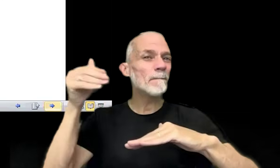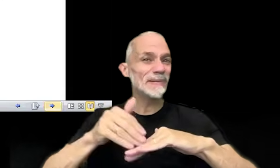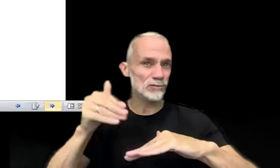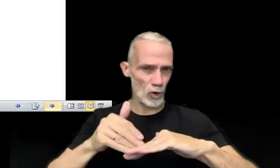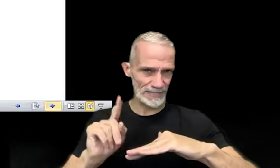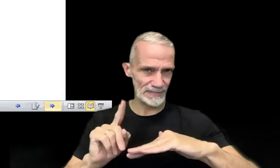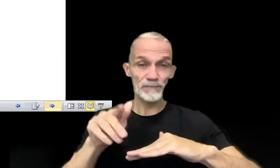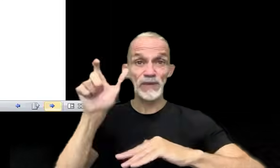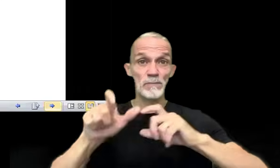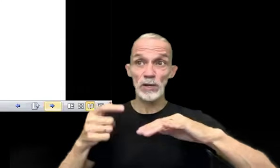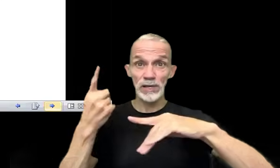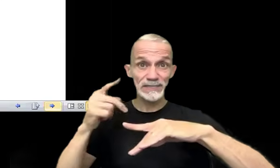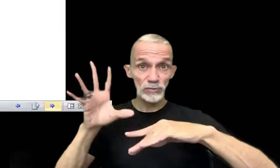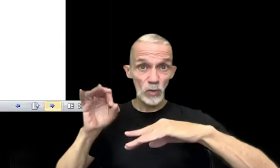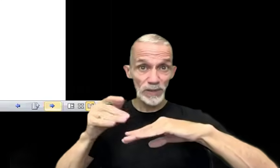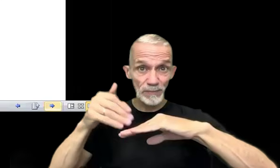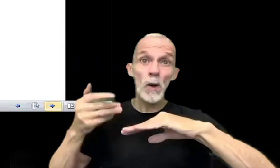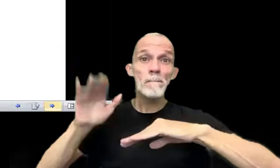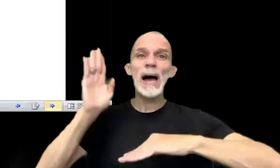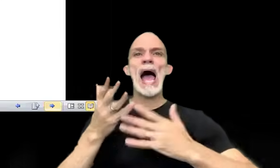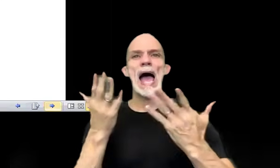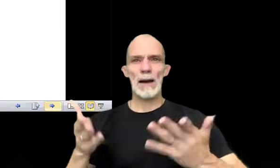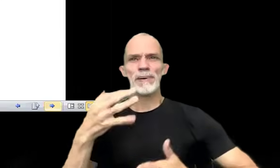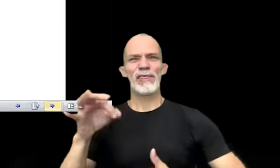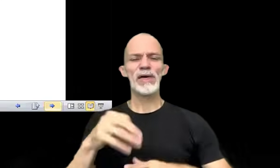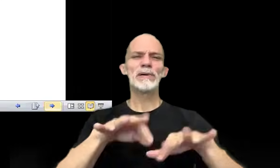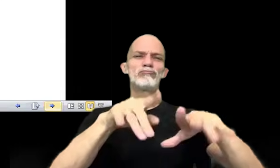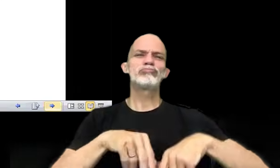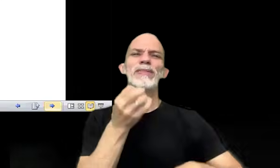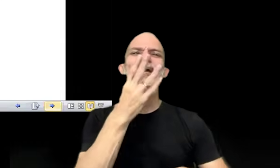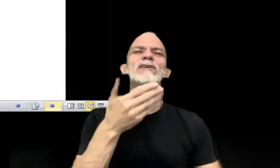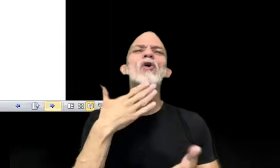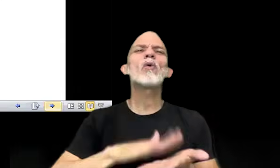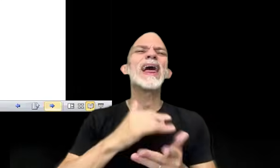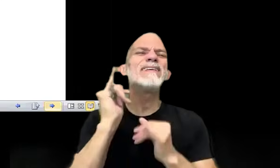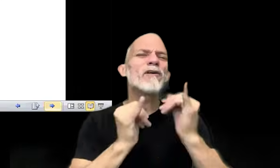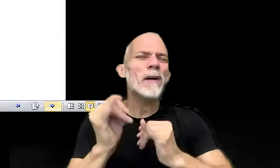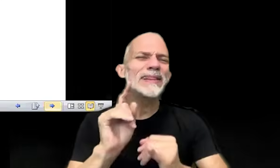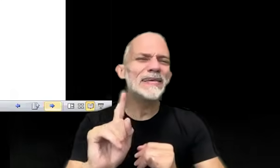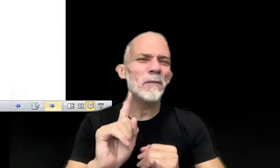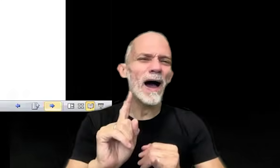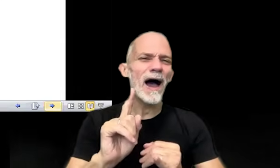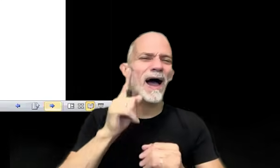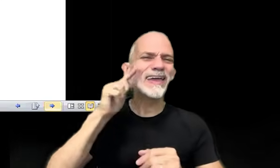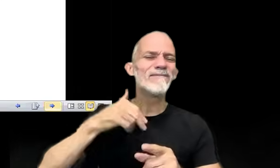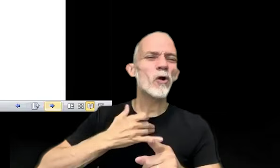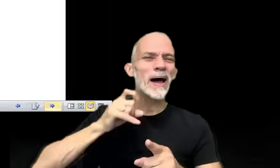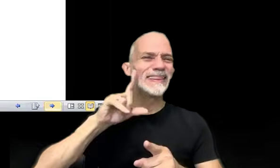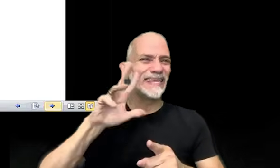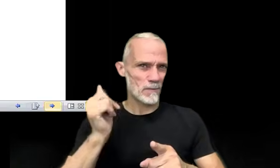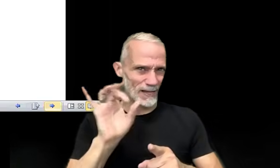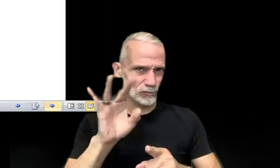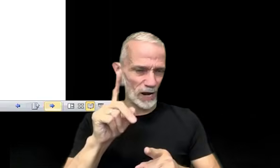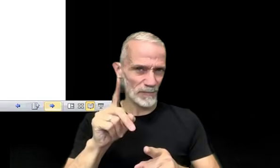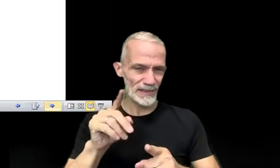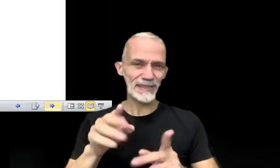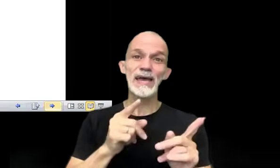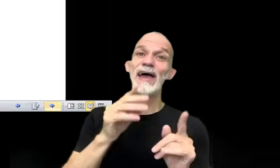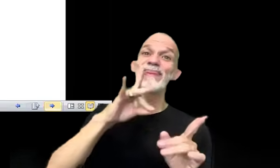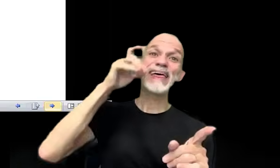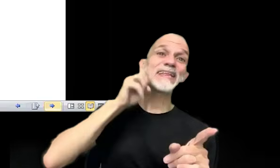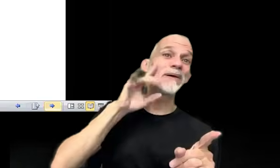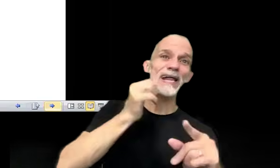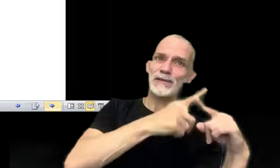Estas personas van a presentar lo que es la declaración jurada informativa de bienes, ¿sí?, que después vamos a ver cuándo vence. No va a